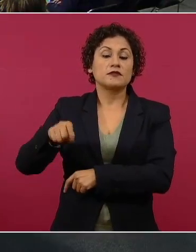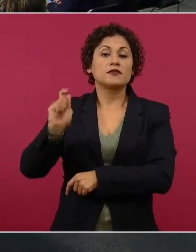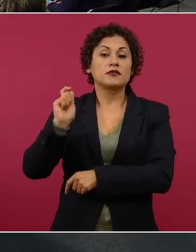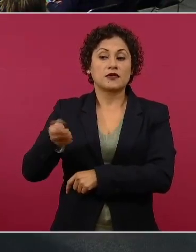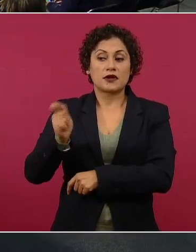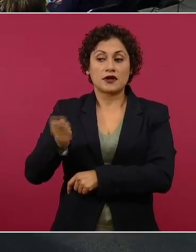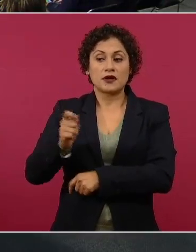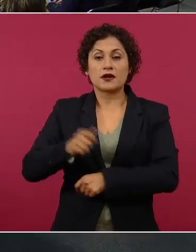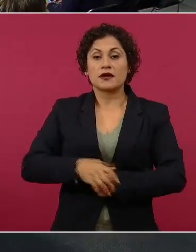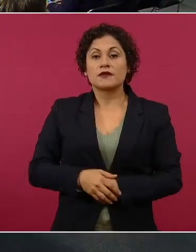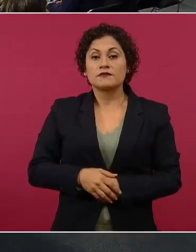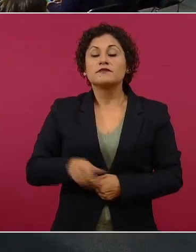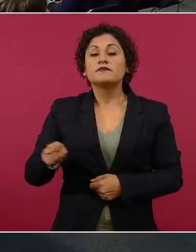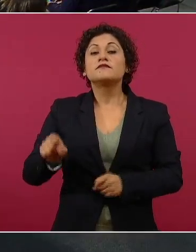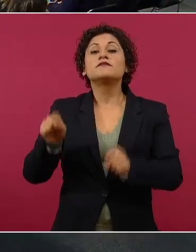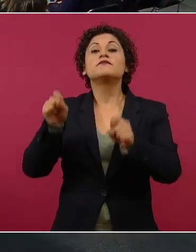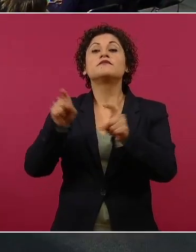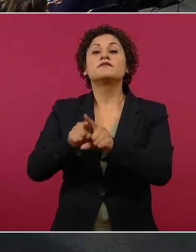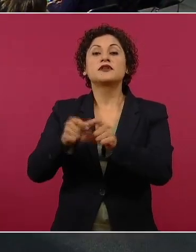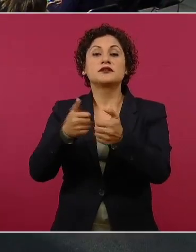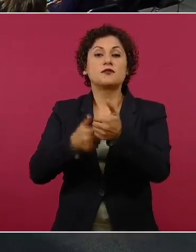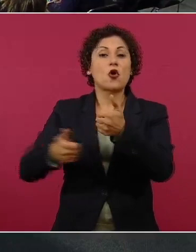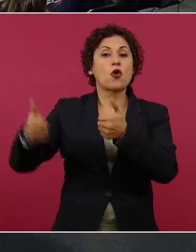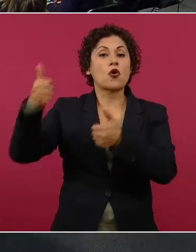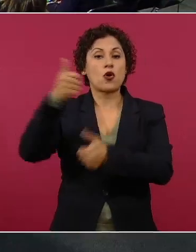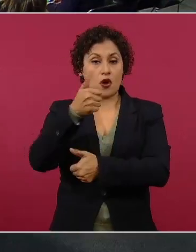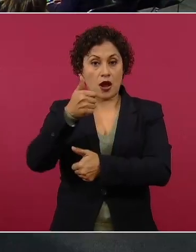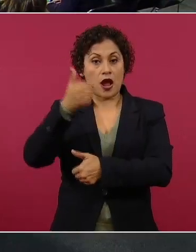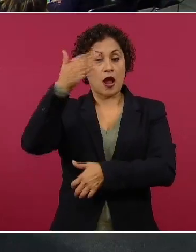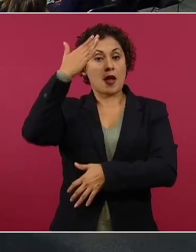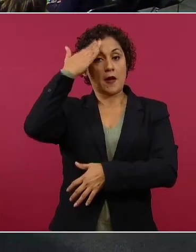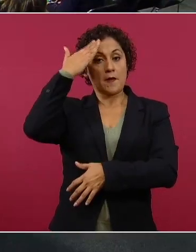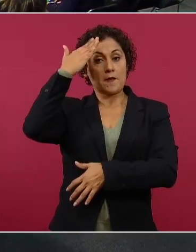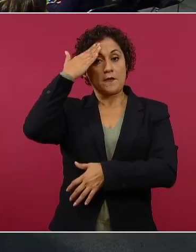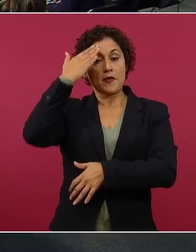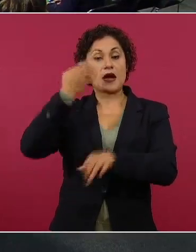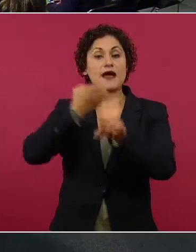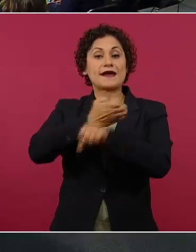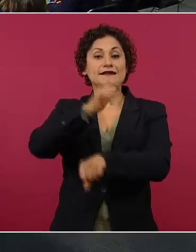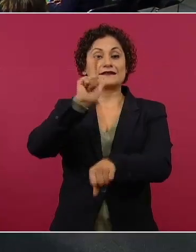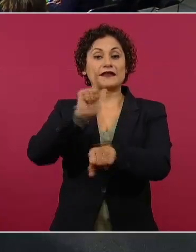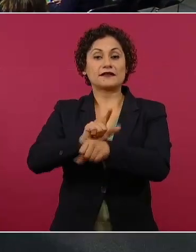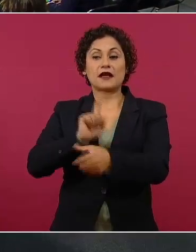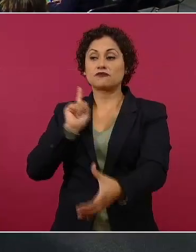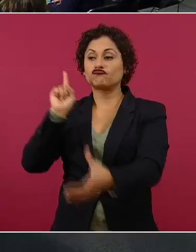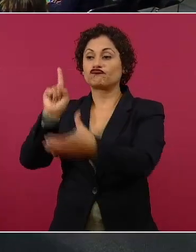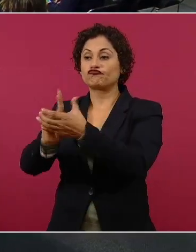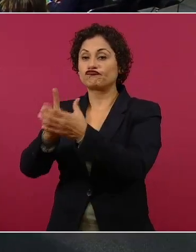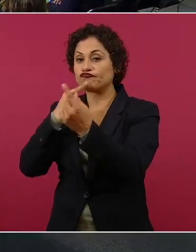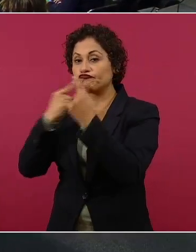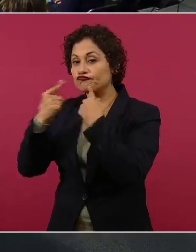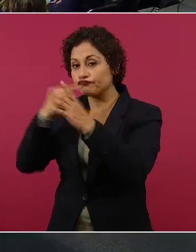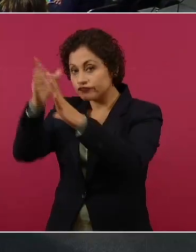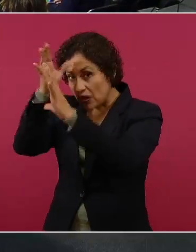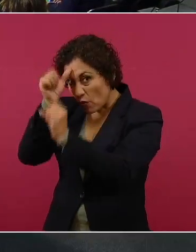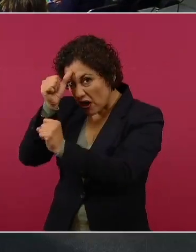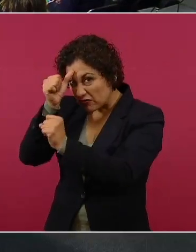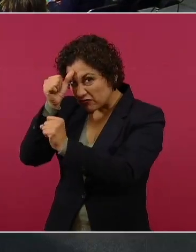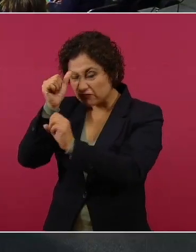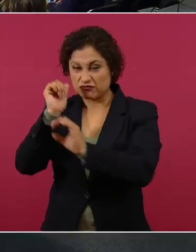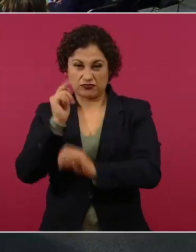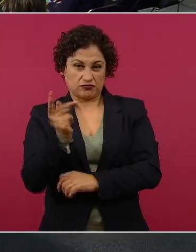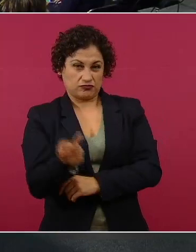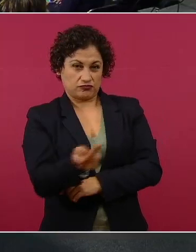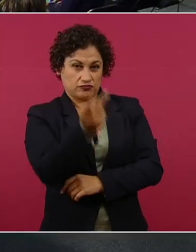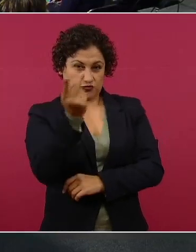a donde llega un alto funcionario estatal para tomar acuerdos. Mis preguntas son las siguientes, presidente.